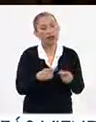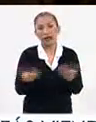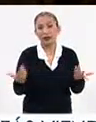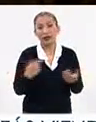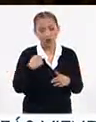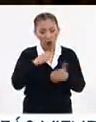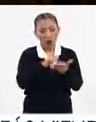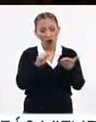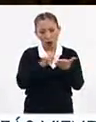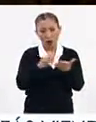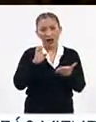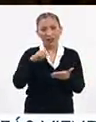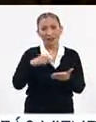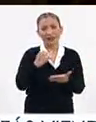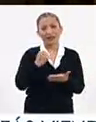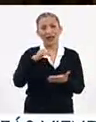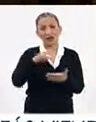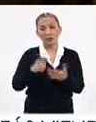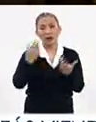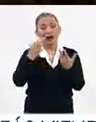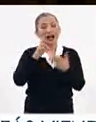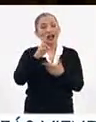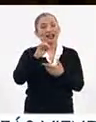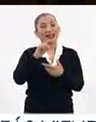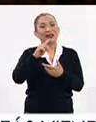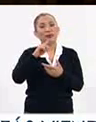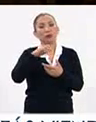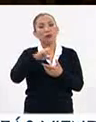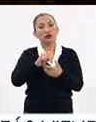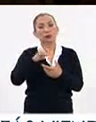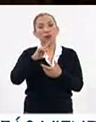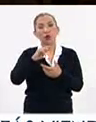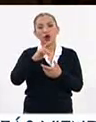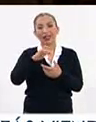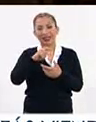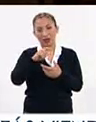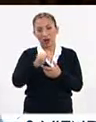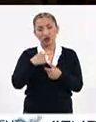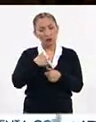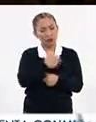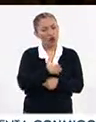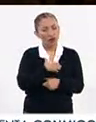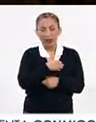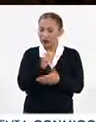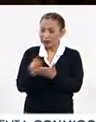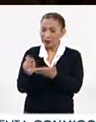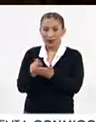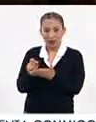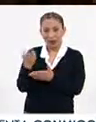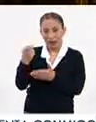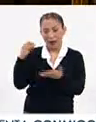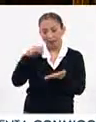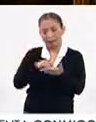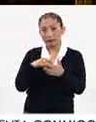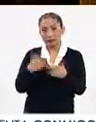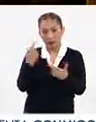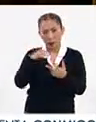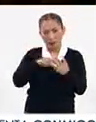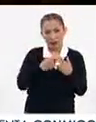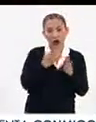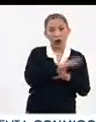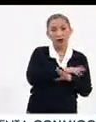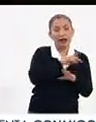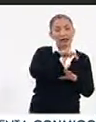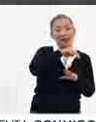escribiendo un ensayo sobre ritmos poéticos para la revista de la universidad y estoy muy contento porque... Un reto eso. ¿Sabes con qué empiezo? Con